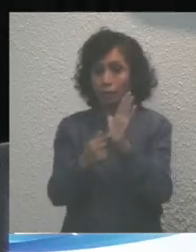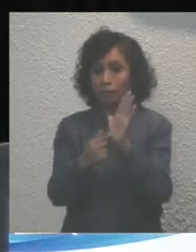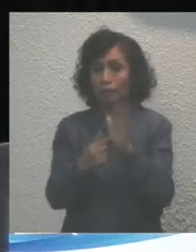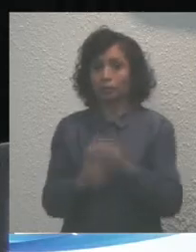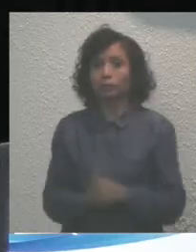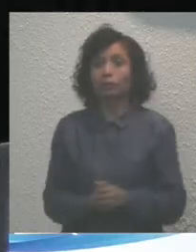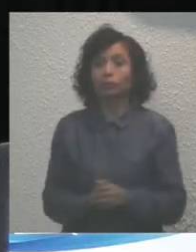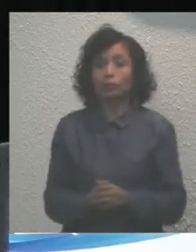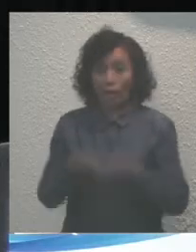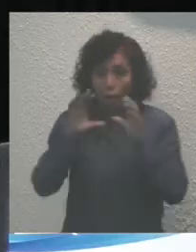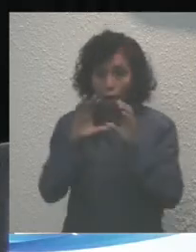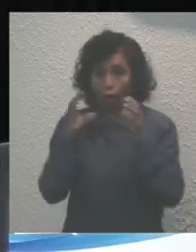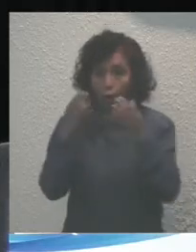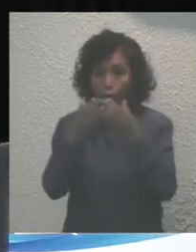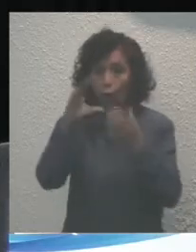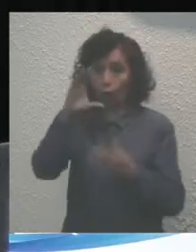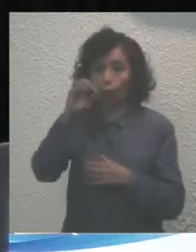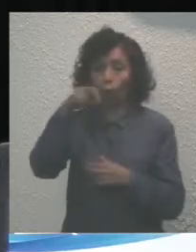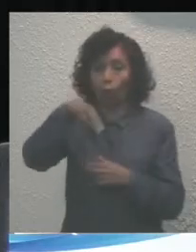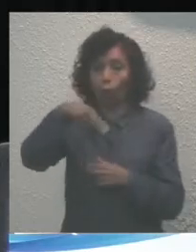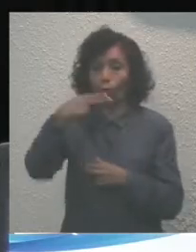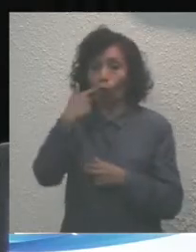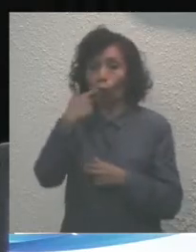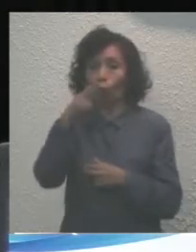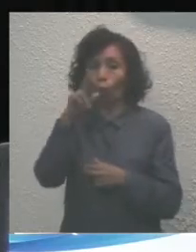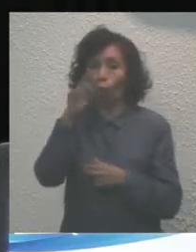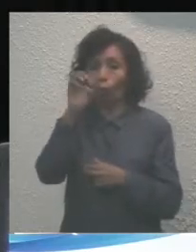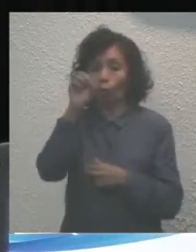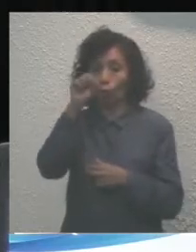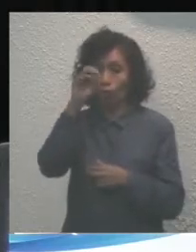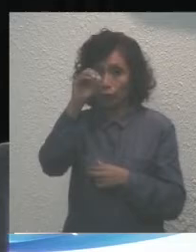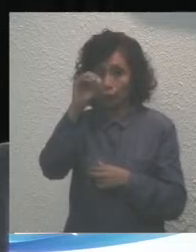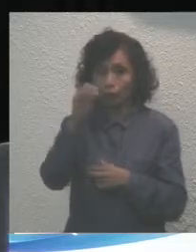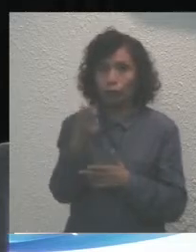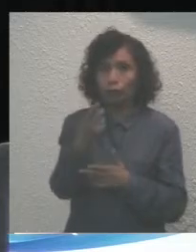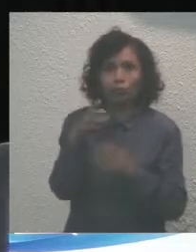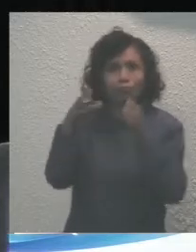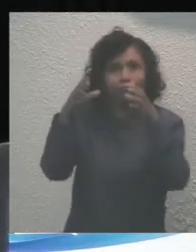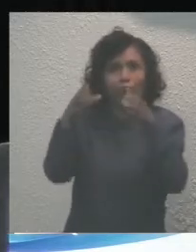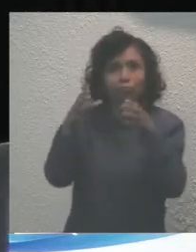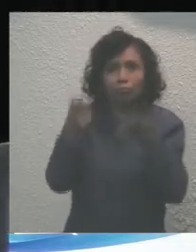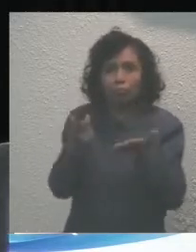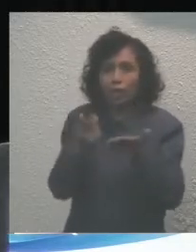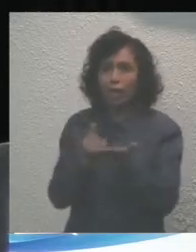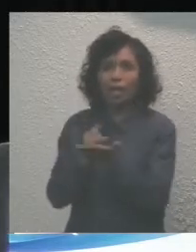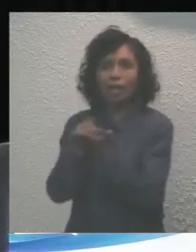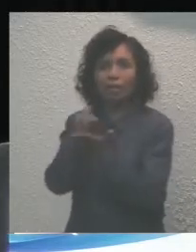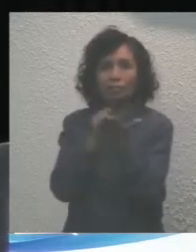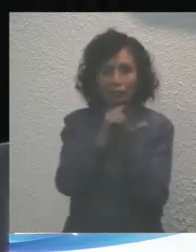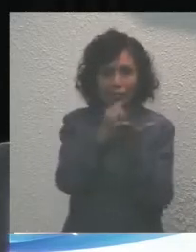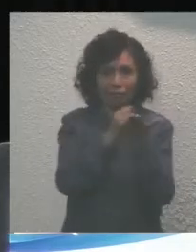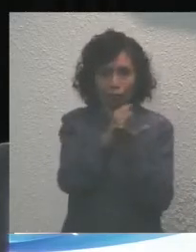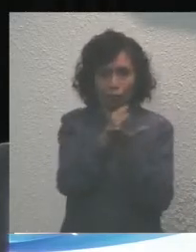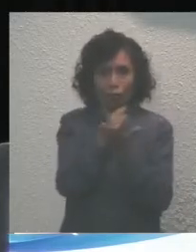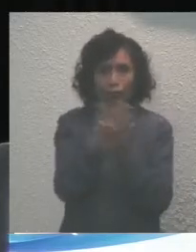La 17ª legislatura es depositaria de las decisiones